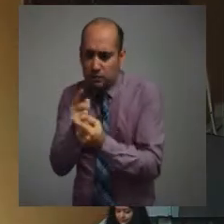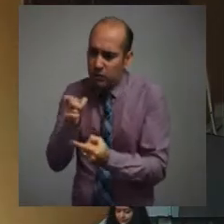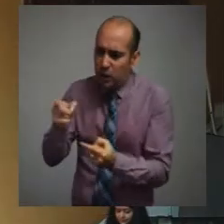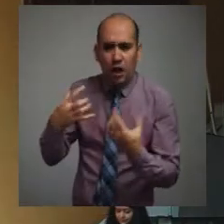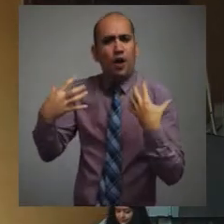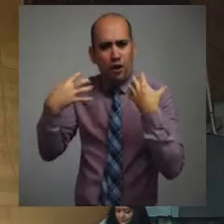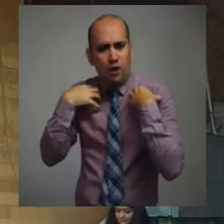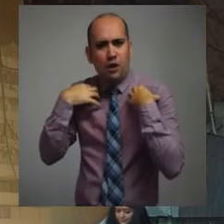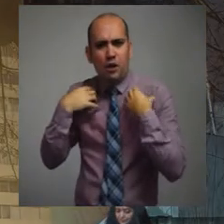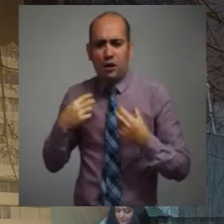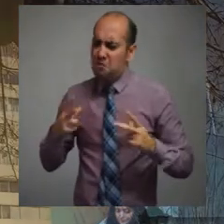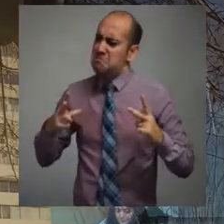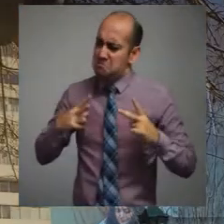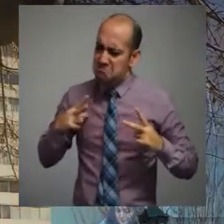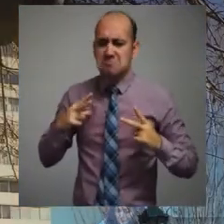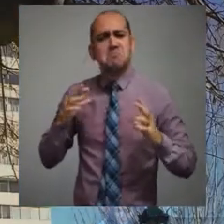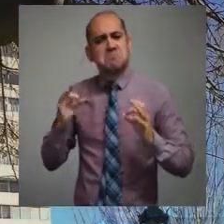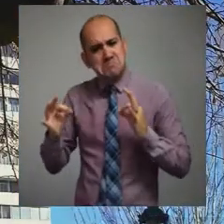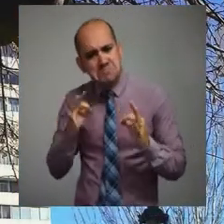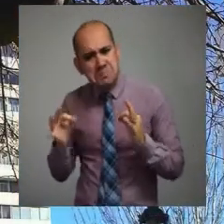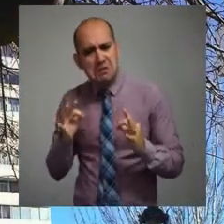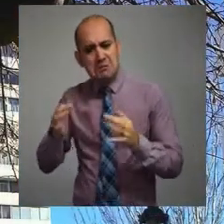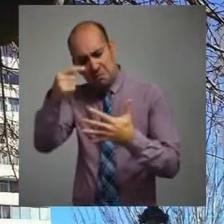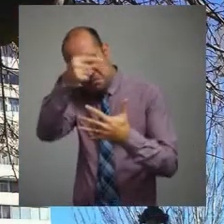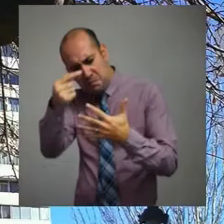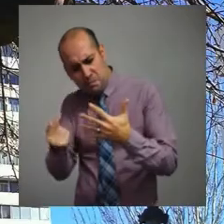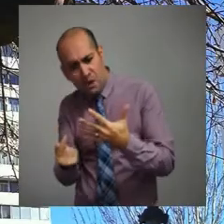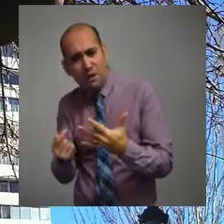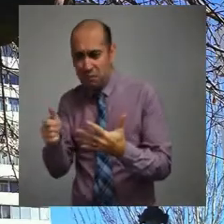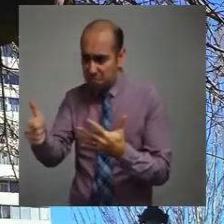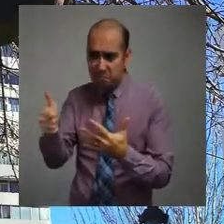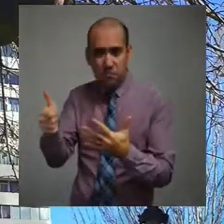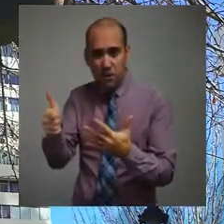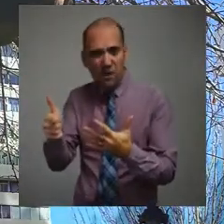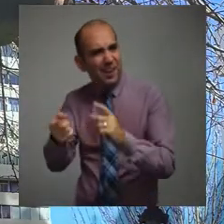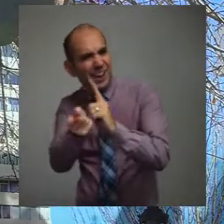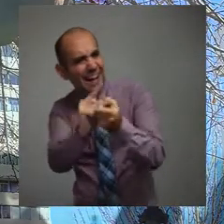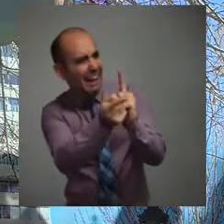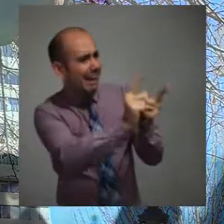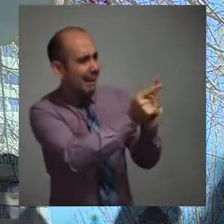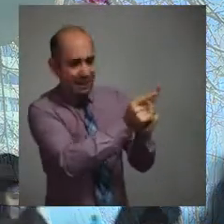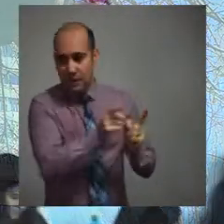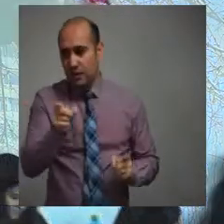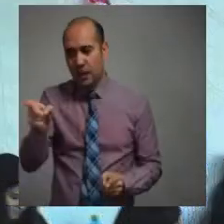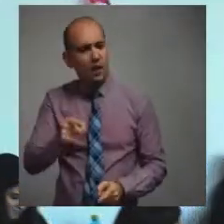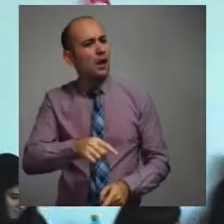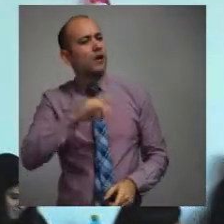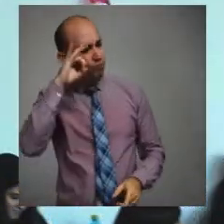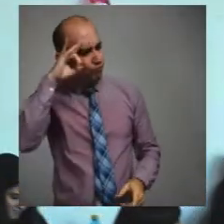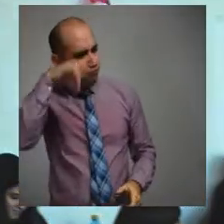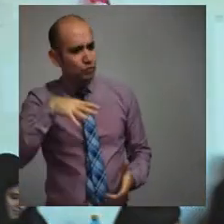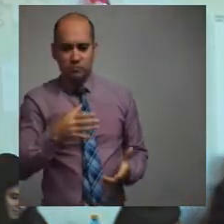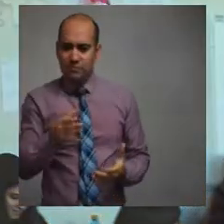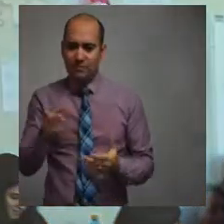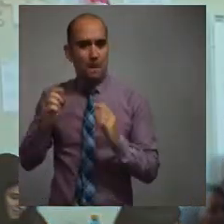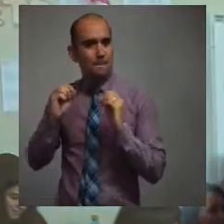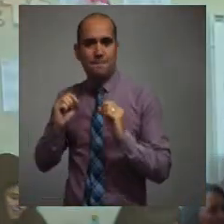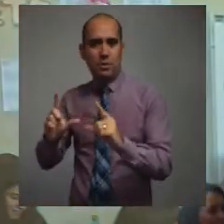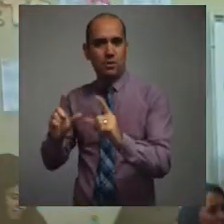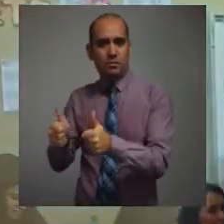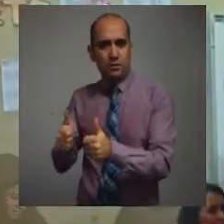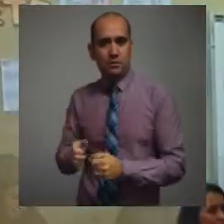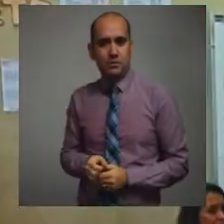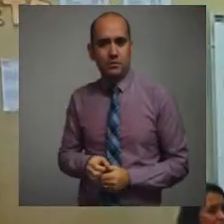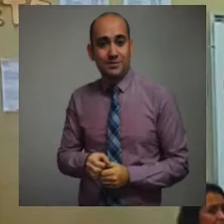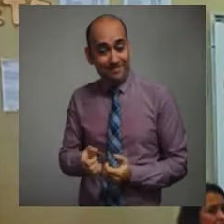ciudadano, desenvolviéndose en una sociedad que se encuentra en constante cambio. Nuestro liceo cuenta con un equipo humano